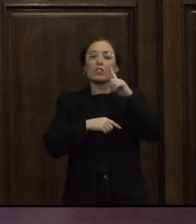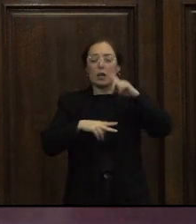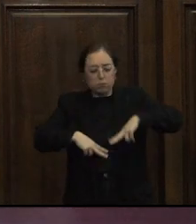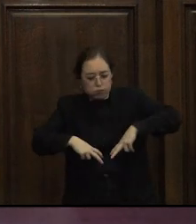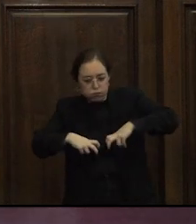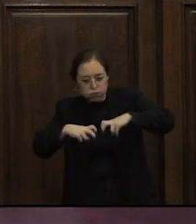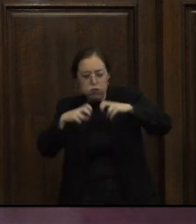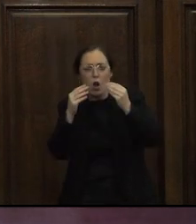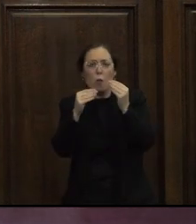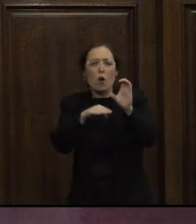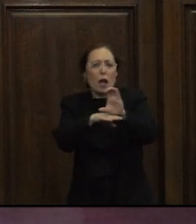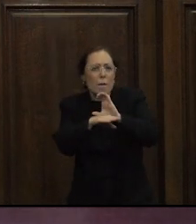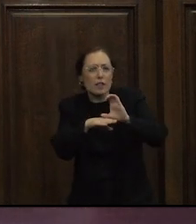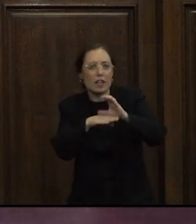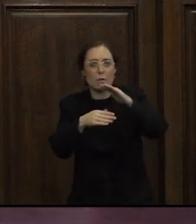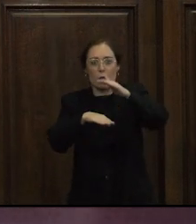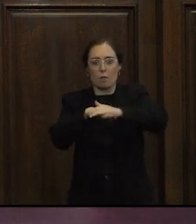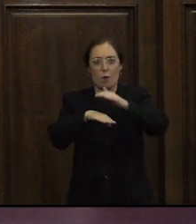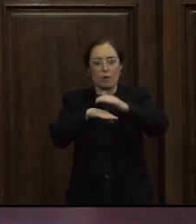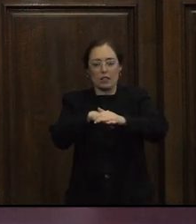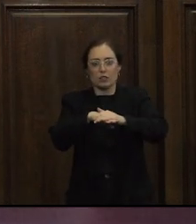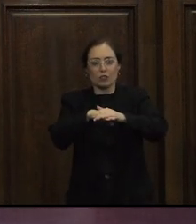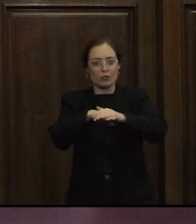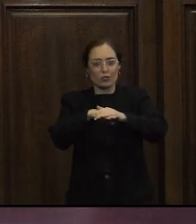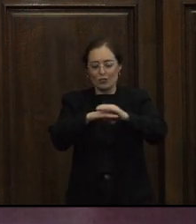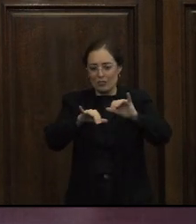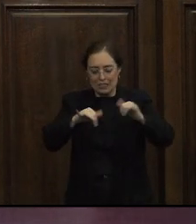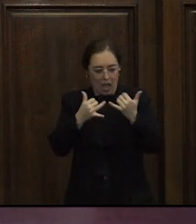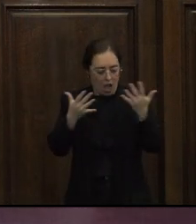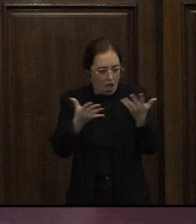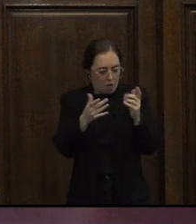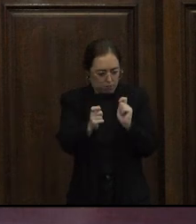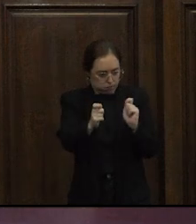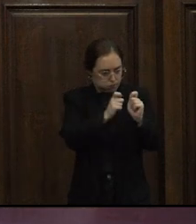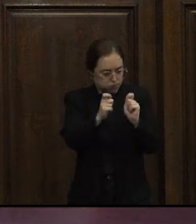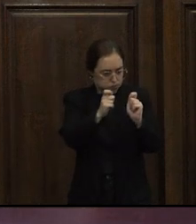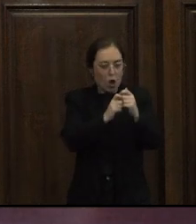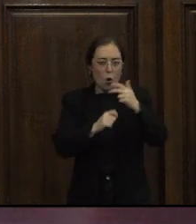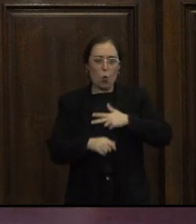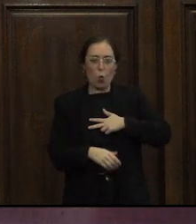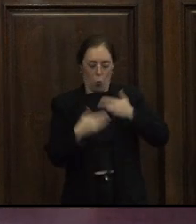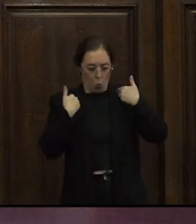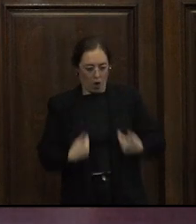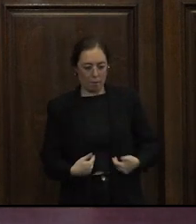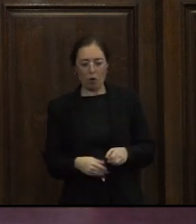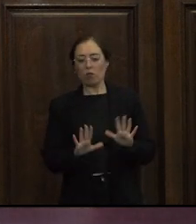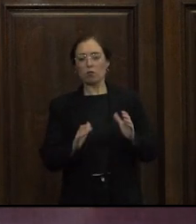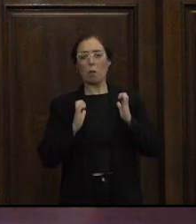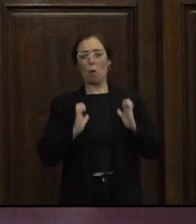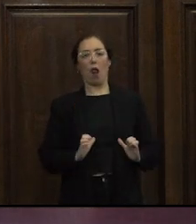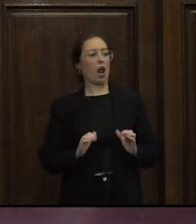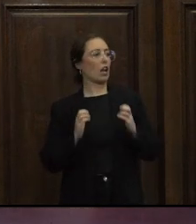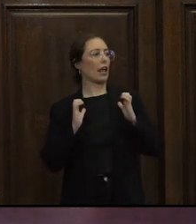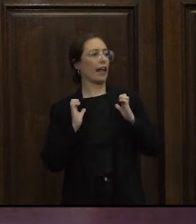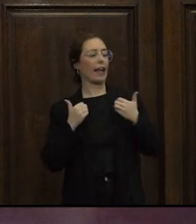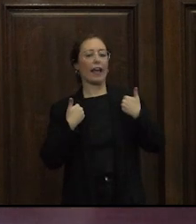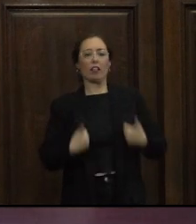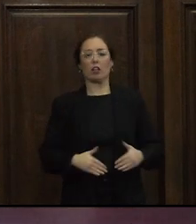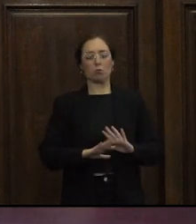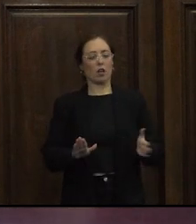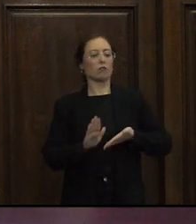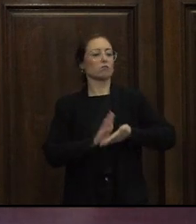cómo el capitalismo industrial creó técnicas para modular eficazmente cuerpos útiles y subjetividades